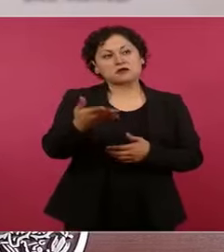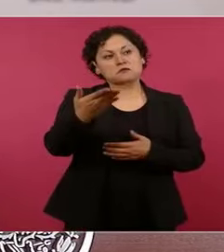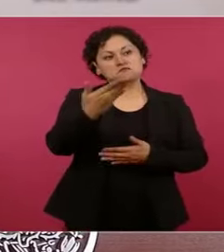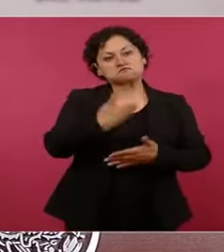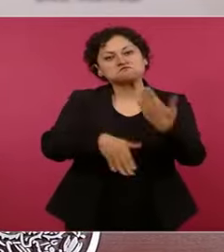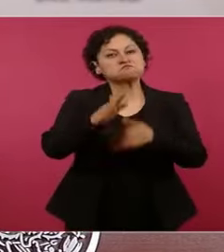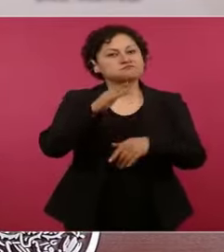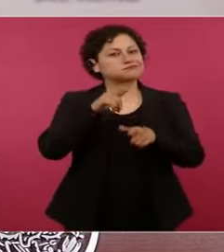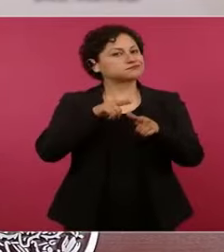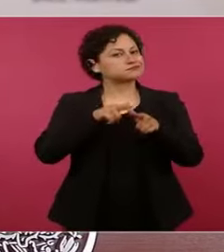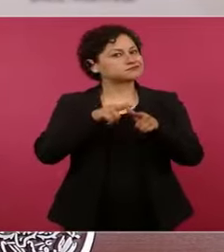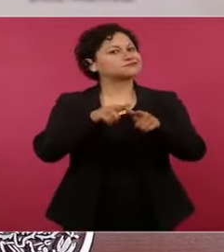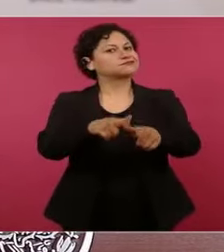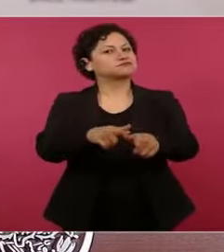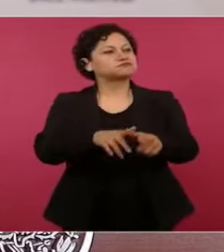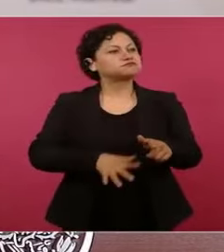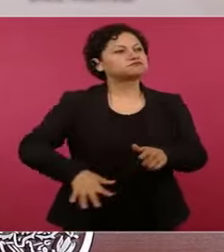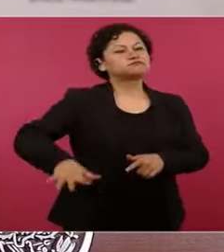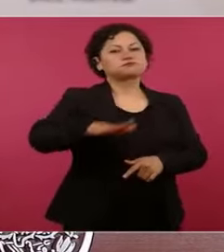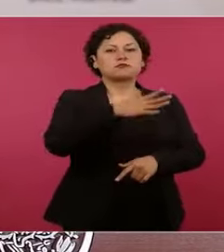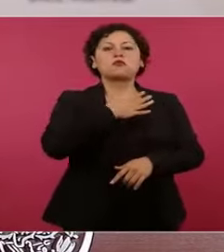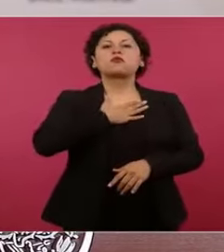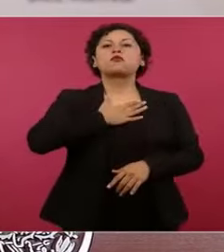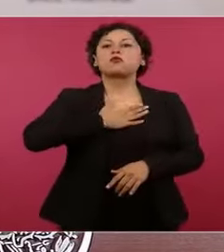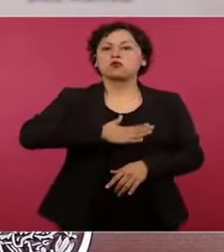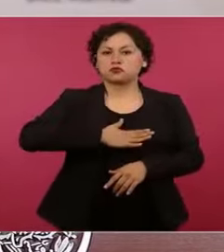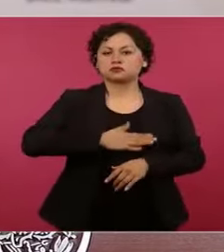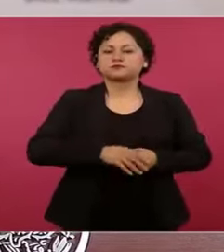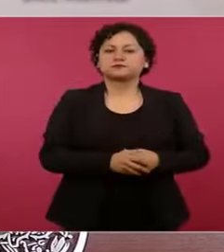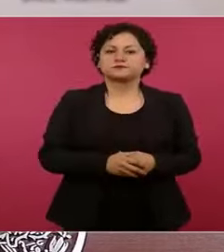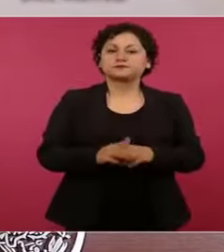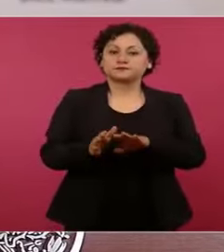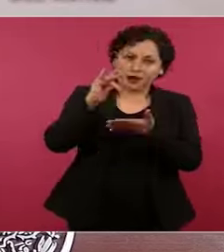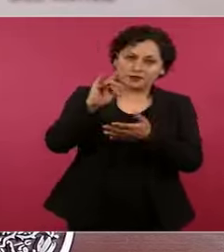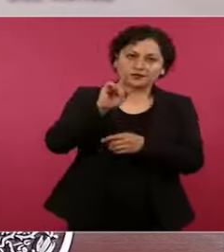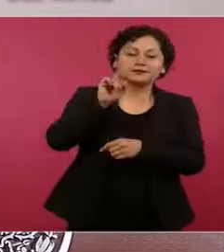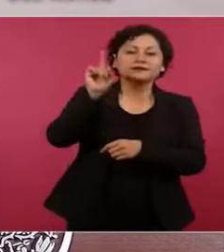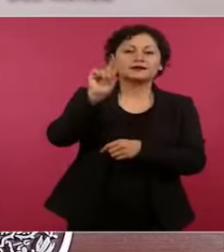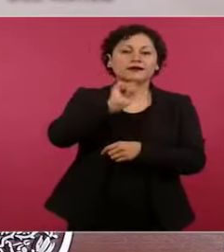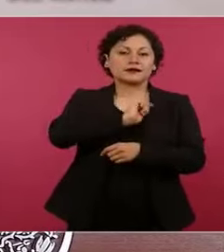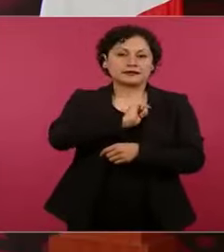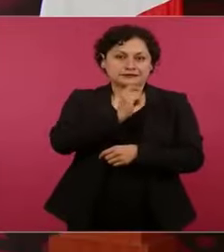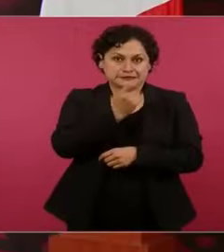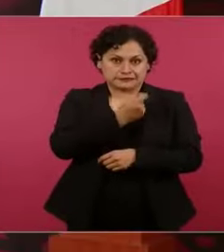Agradezco también a un parlamentario español que